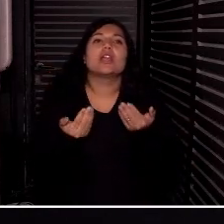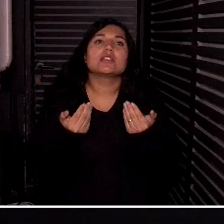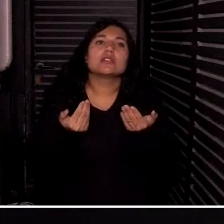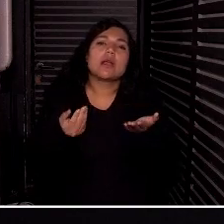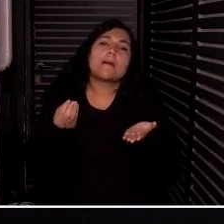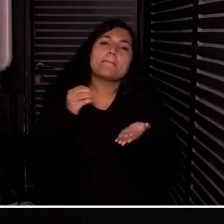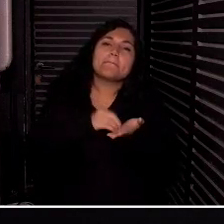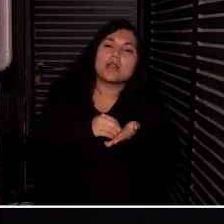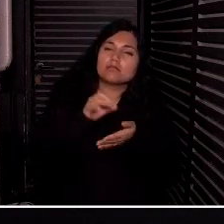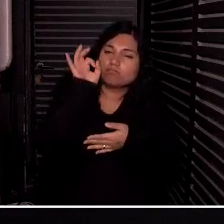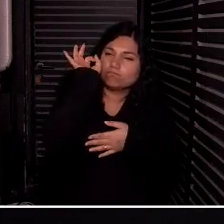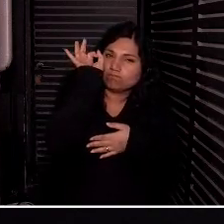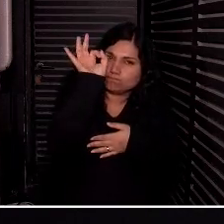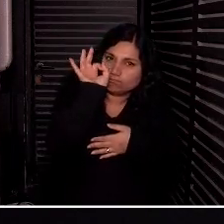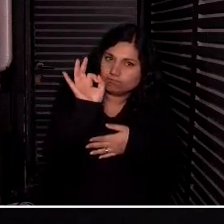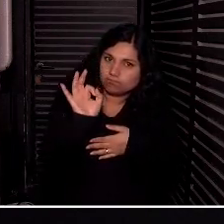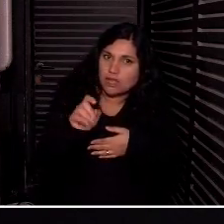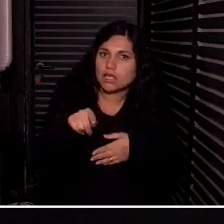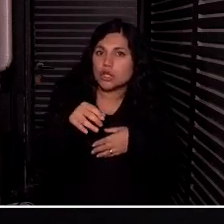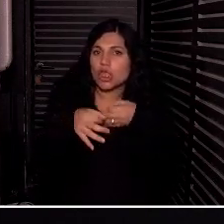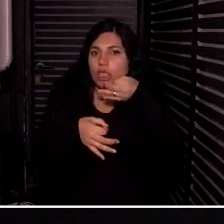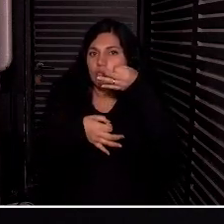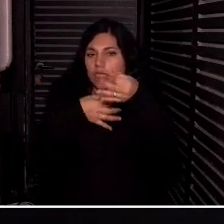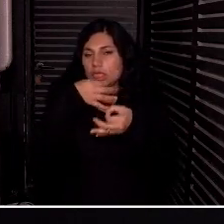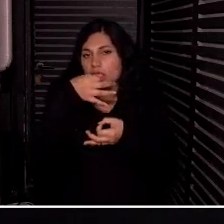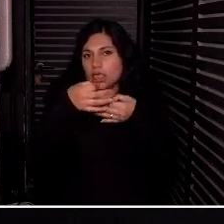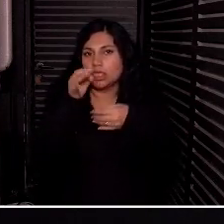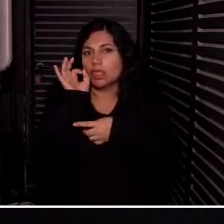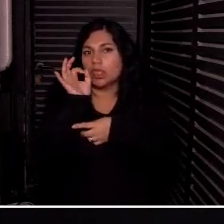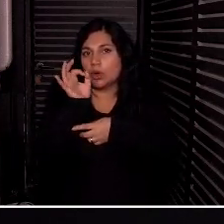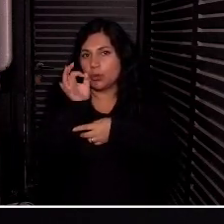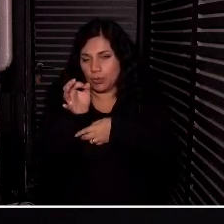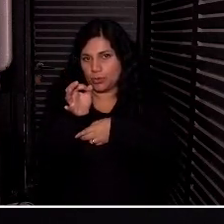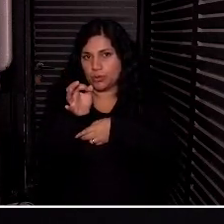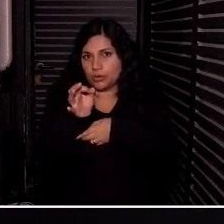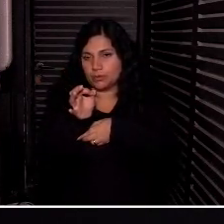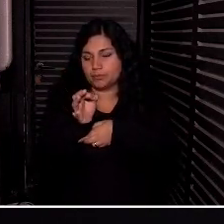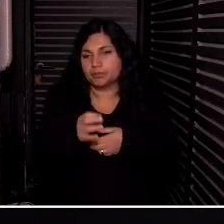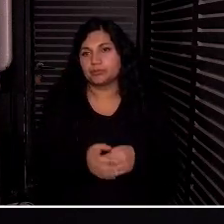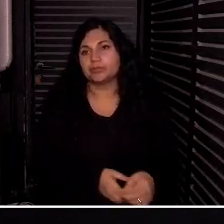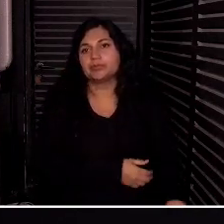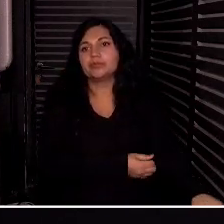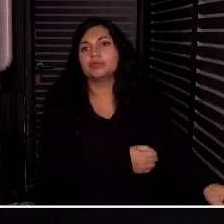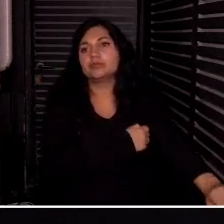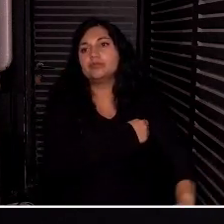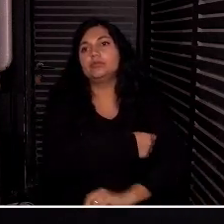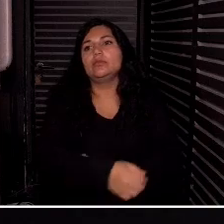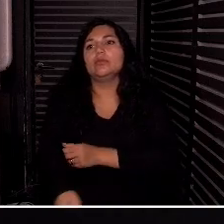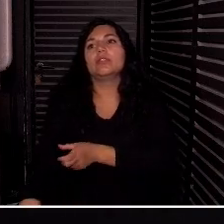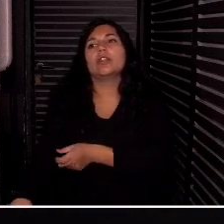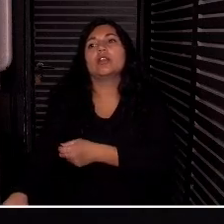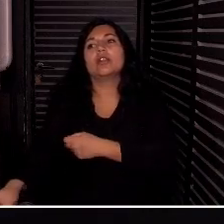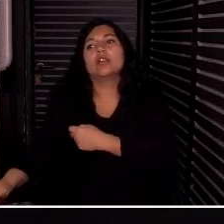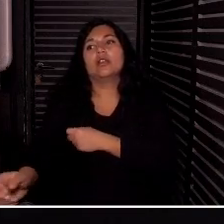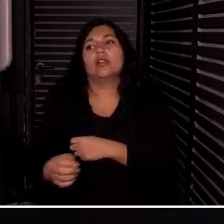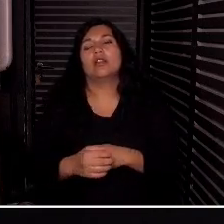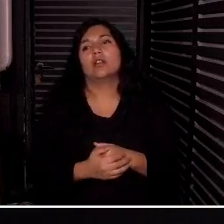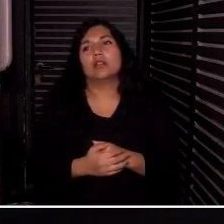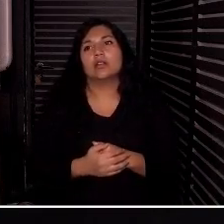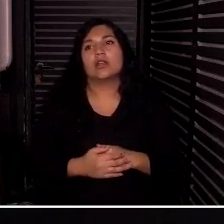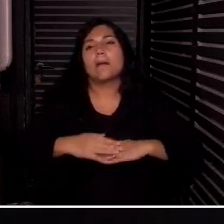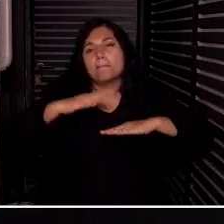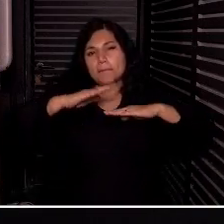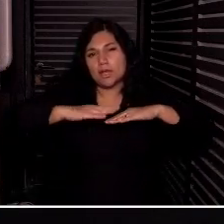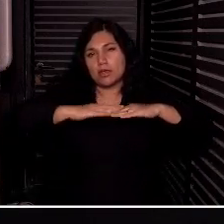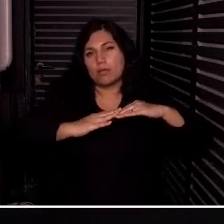perfeccionando esos discursos y relatos que de alguna manera van a trabajar con lo mínimo con los mínimos